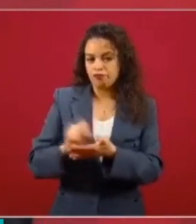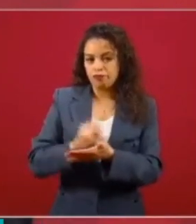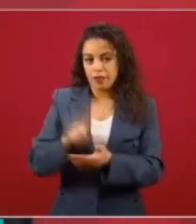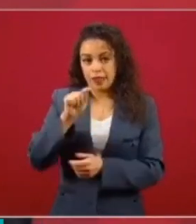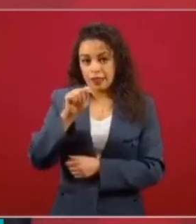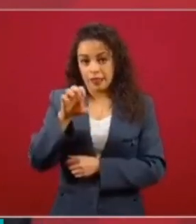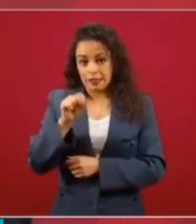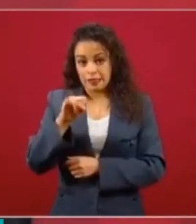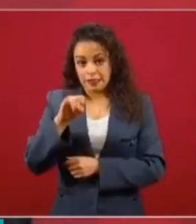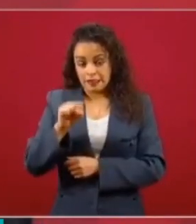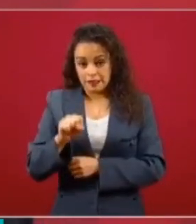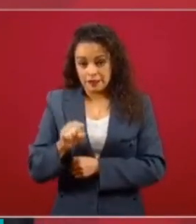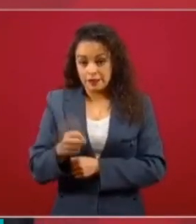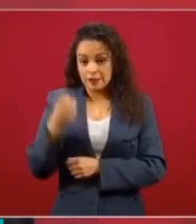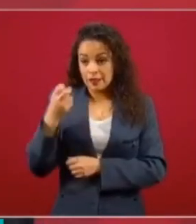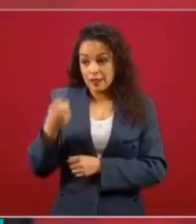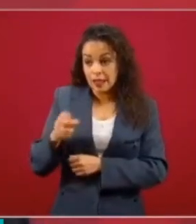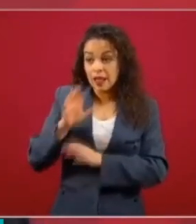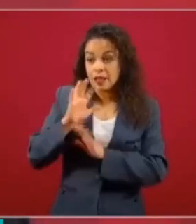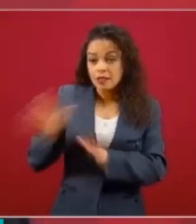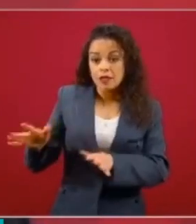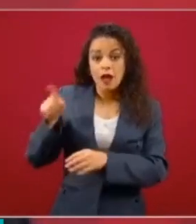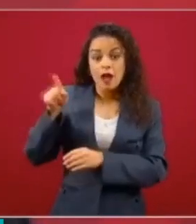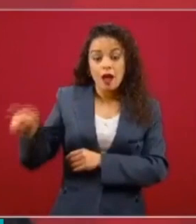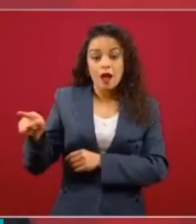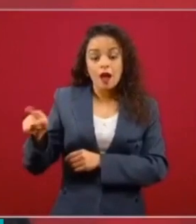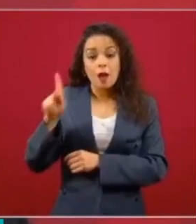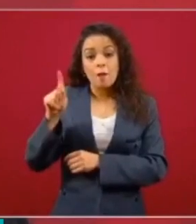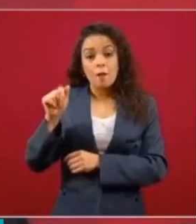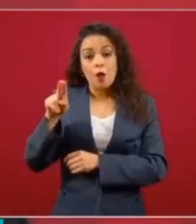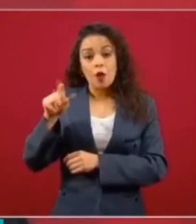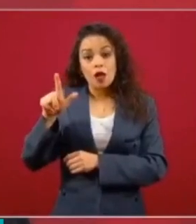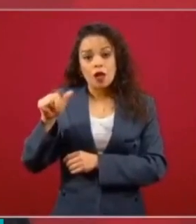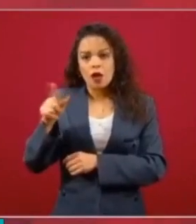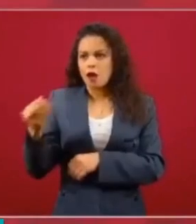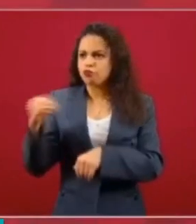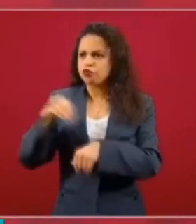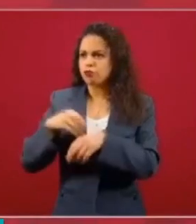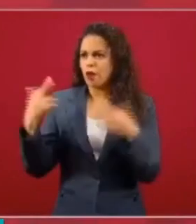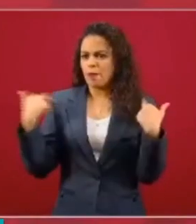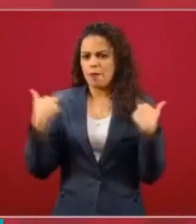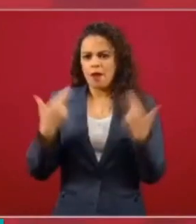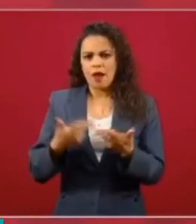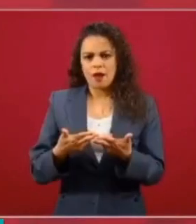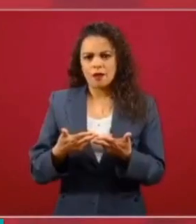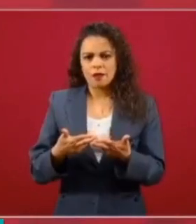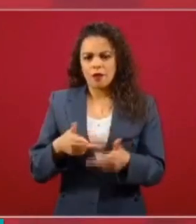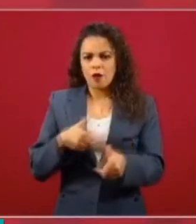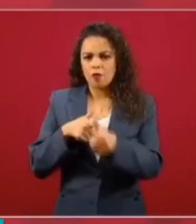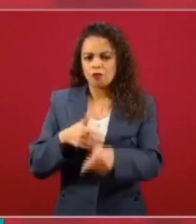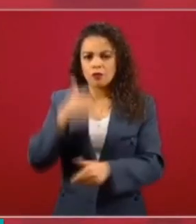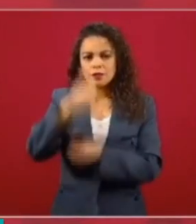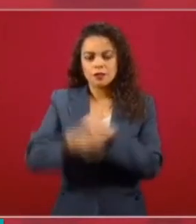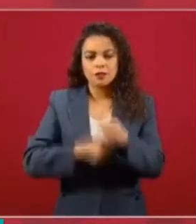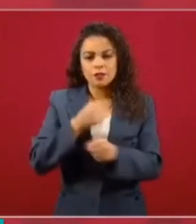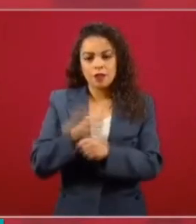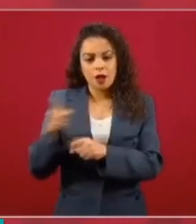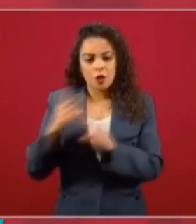ya Paulina era maestra, ya llevaba 6 años siendo maestra.